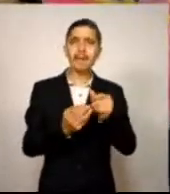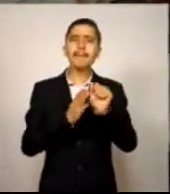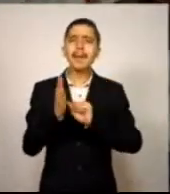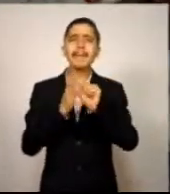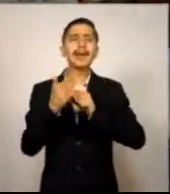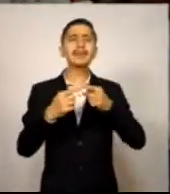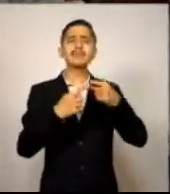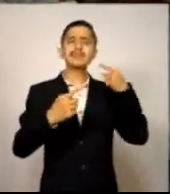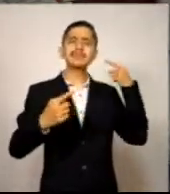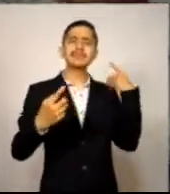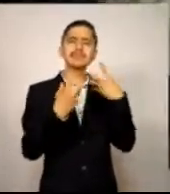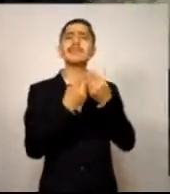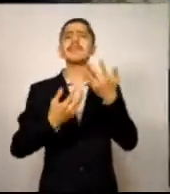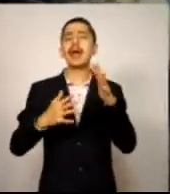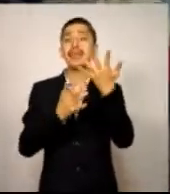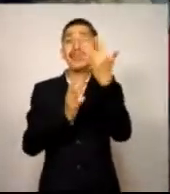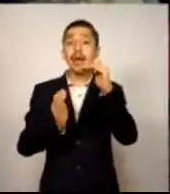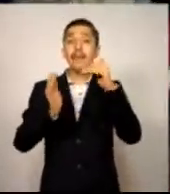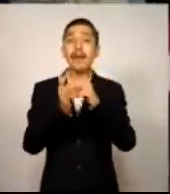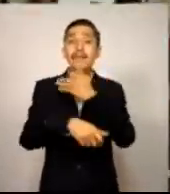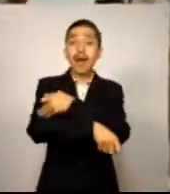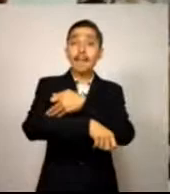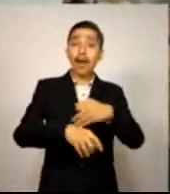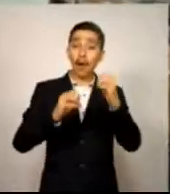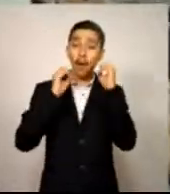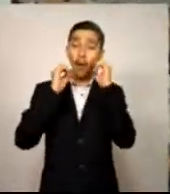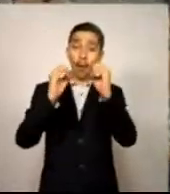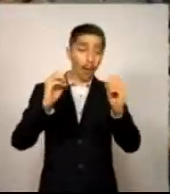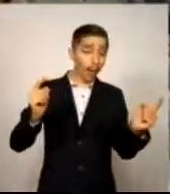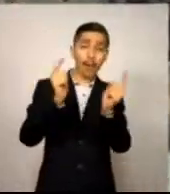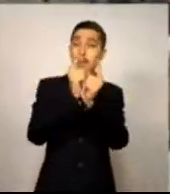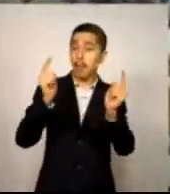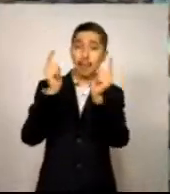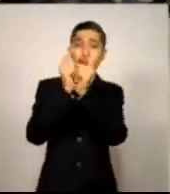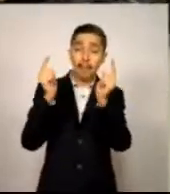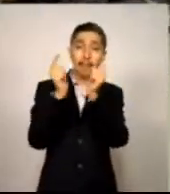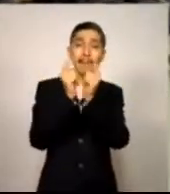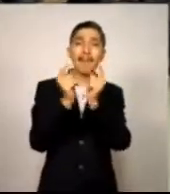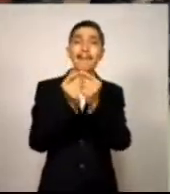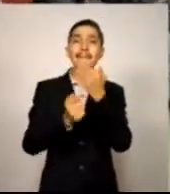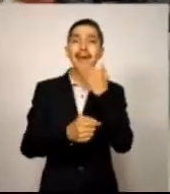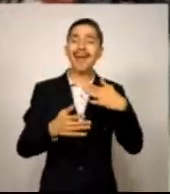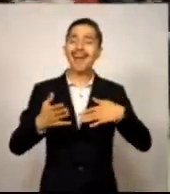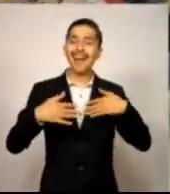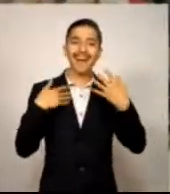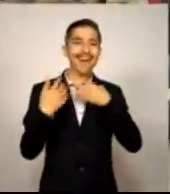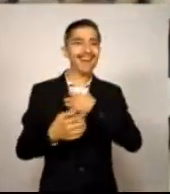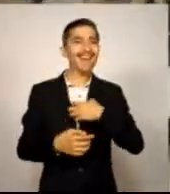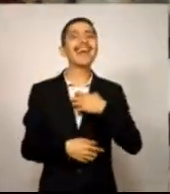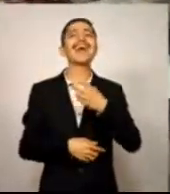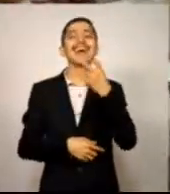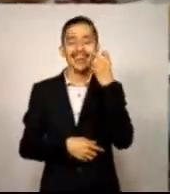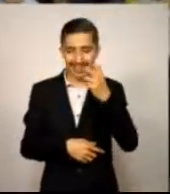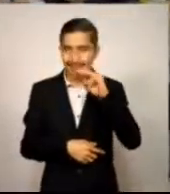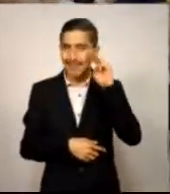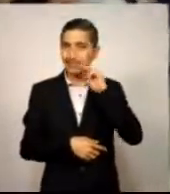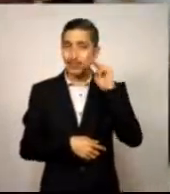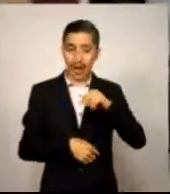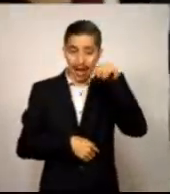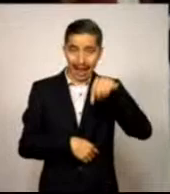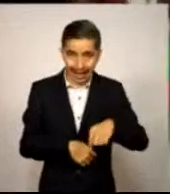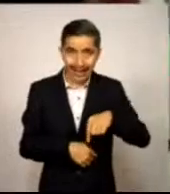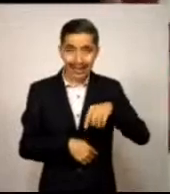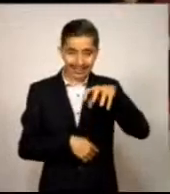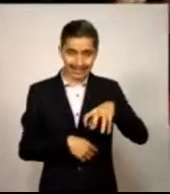reencontrar a casi 10.000 familias conformadas por el michoacán de